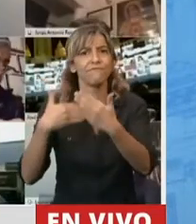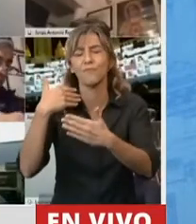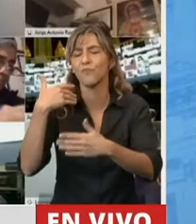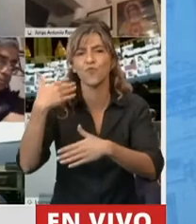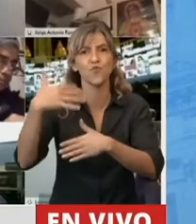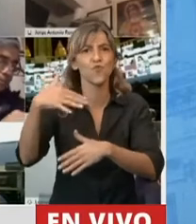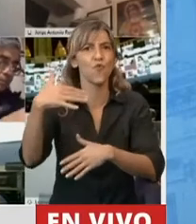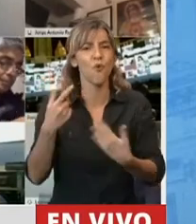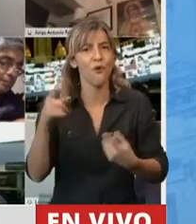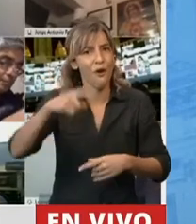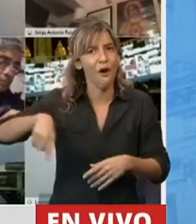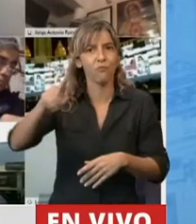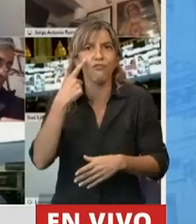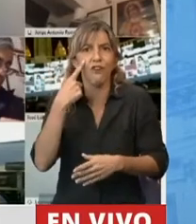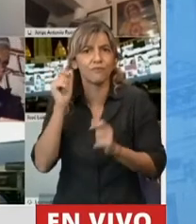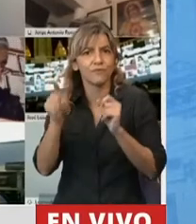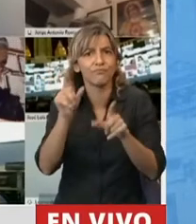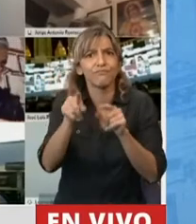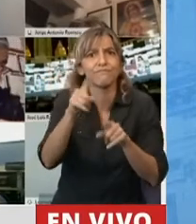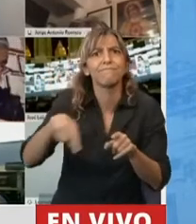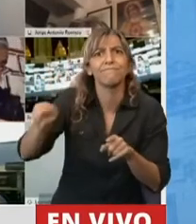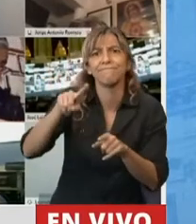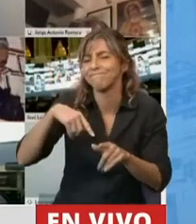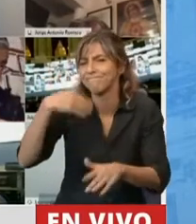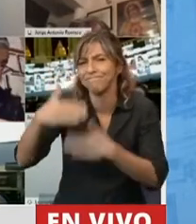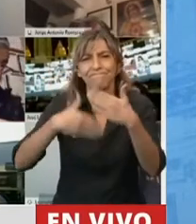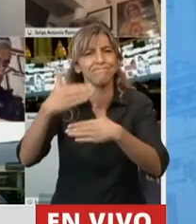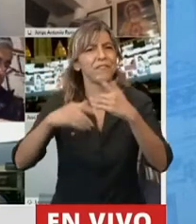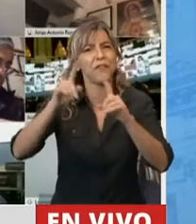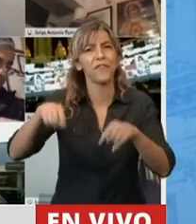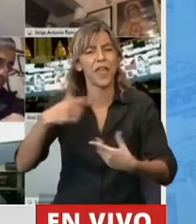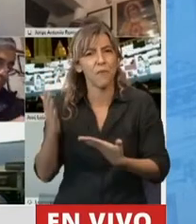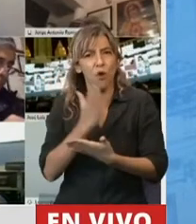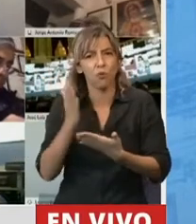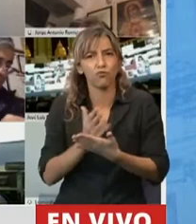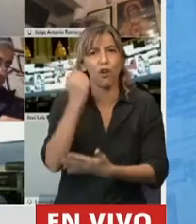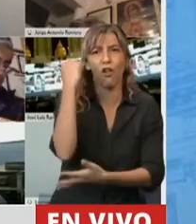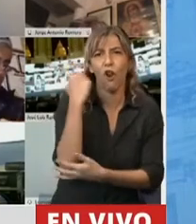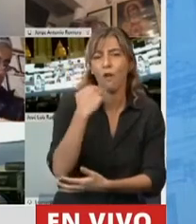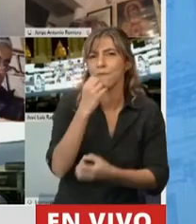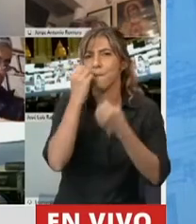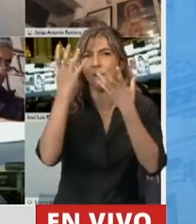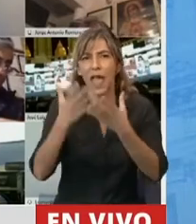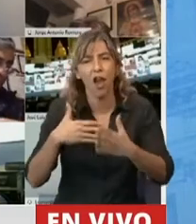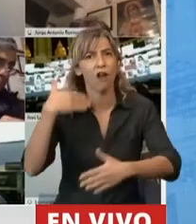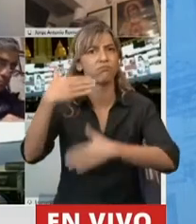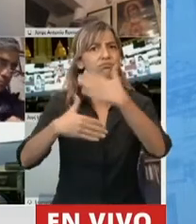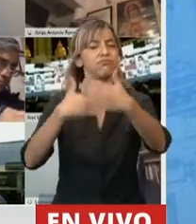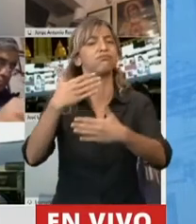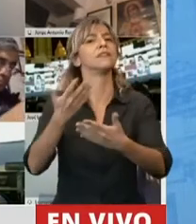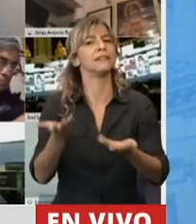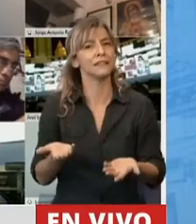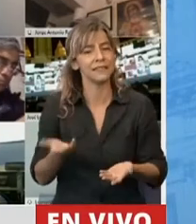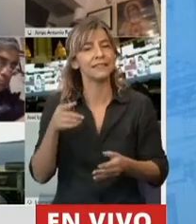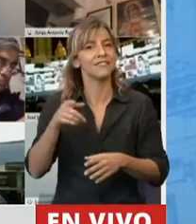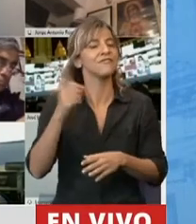transformó en el motor de la productividad y el crecimiento económico, dando lugar a un nuevo enfoque